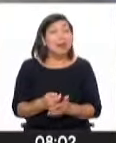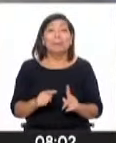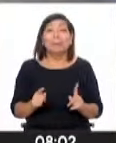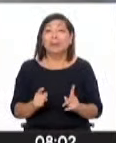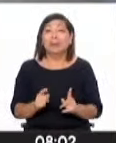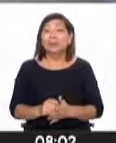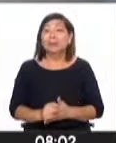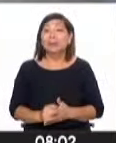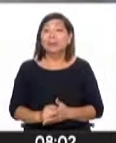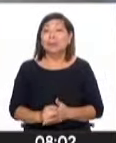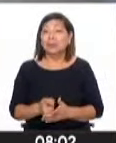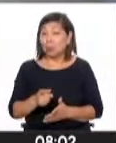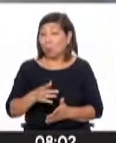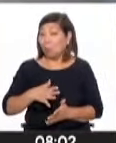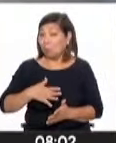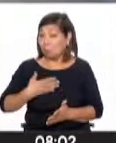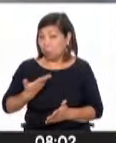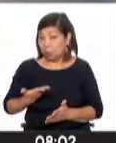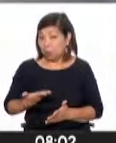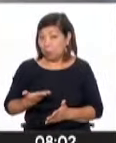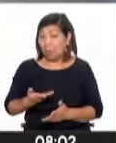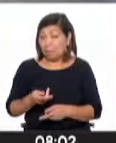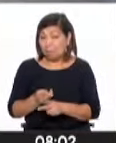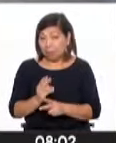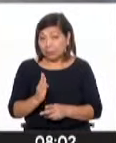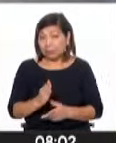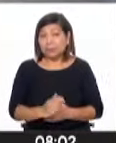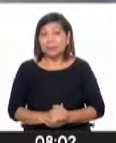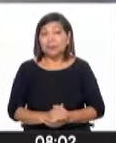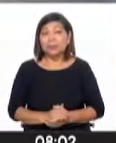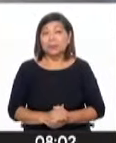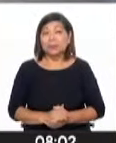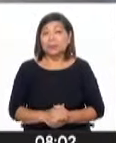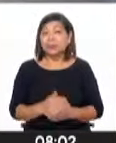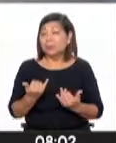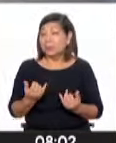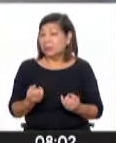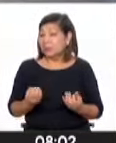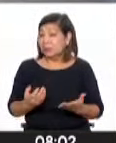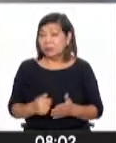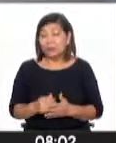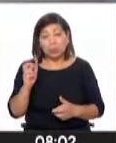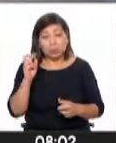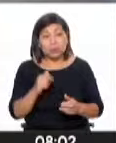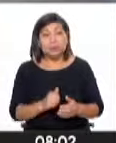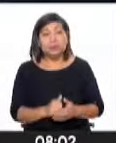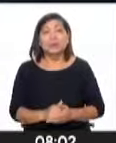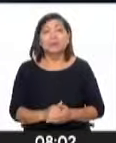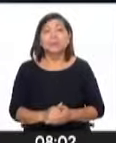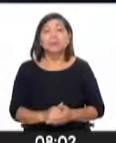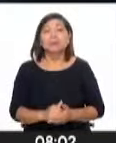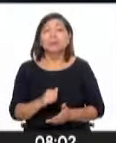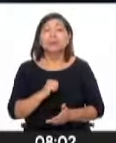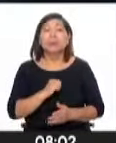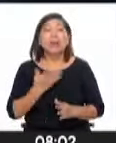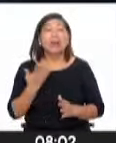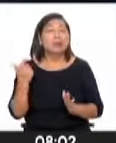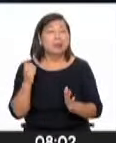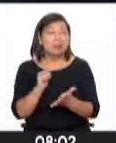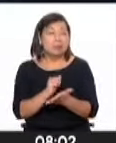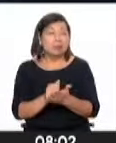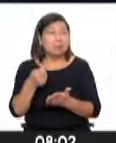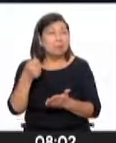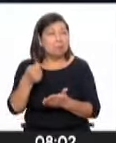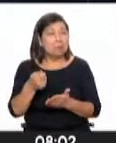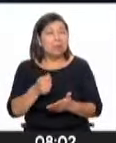en una intención de pago, ¿puedes a la par pedir un préstamo? Porque no, esto no puede ser una duda, ¿no? O sea, a ver, digamos que yo hace 6 meses dejé de